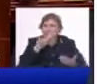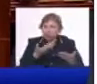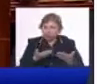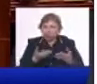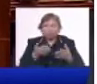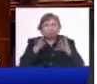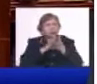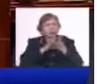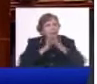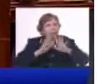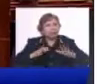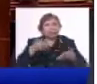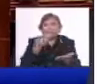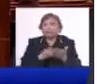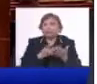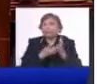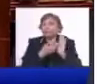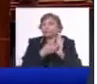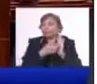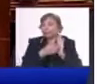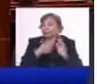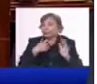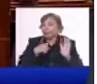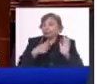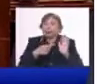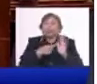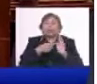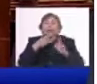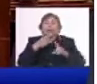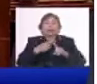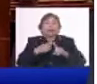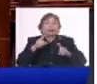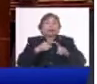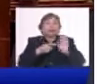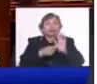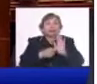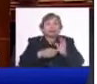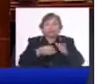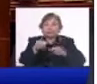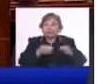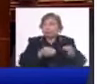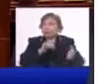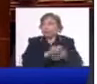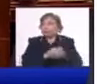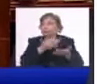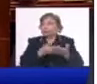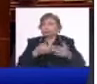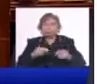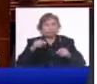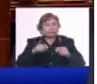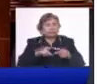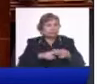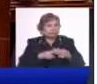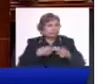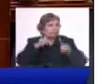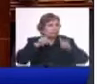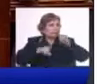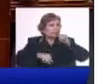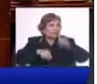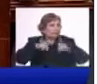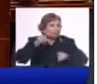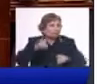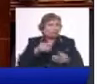esta propuesta, como he señalado, hay diferentes aspectos y a partir de alguna de las